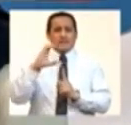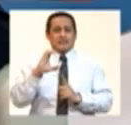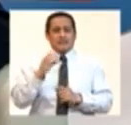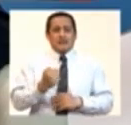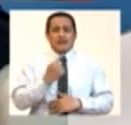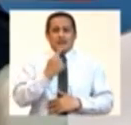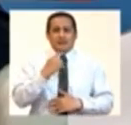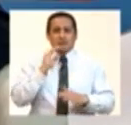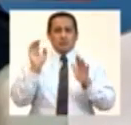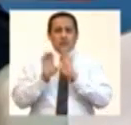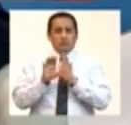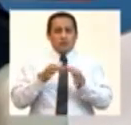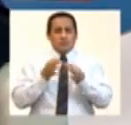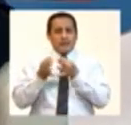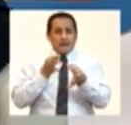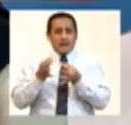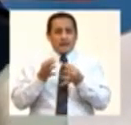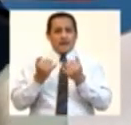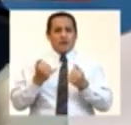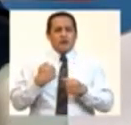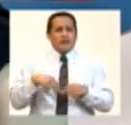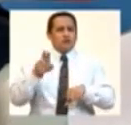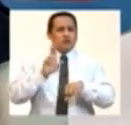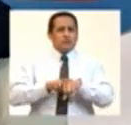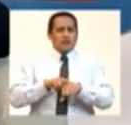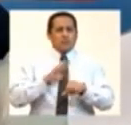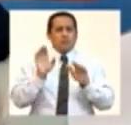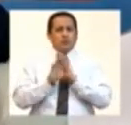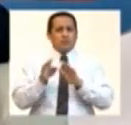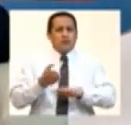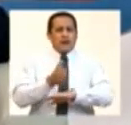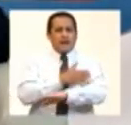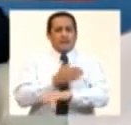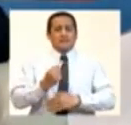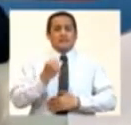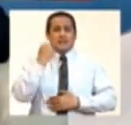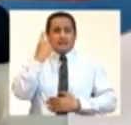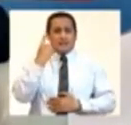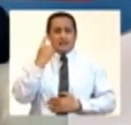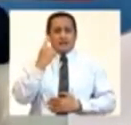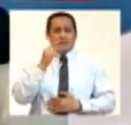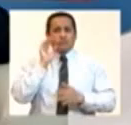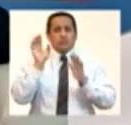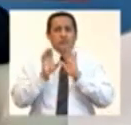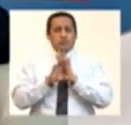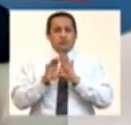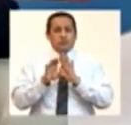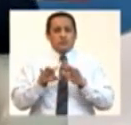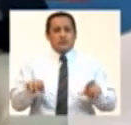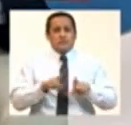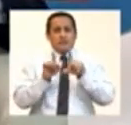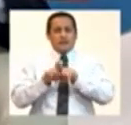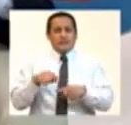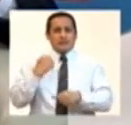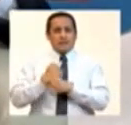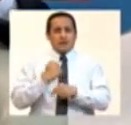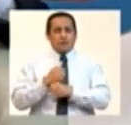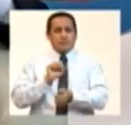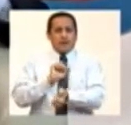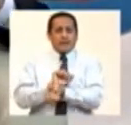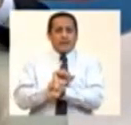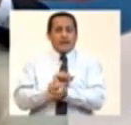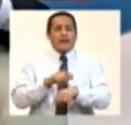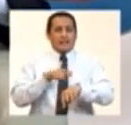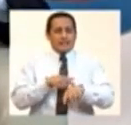Tribunal Constitucional es que normalmente se entendía, doctor Paredes, de que la